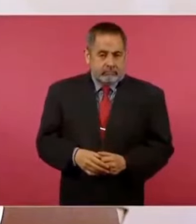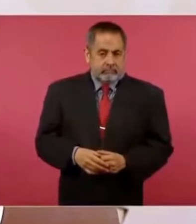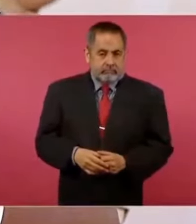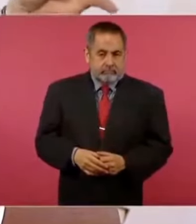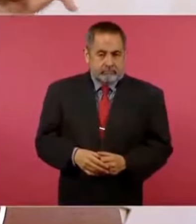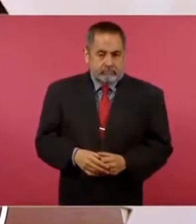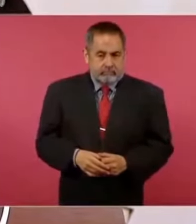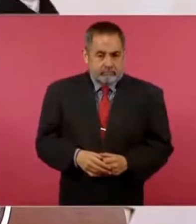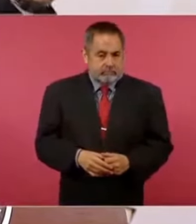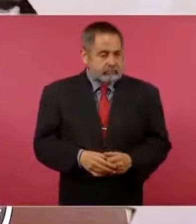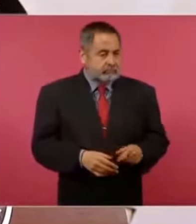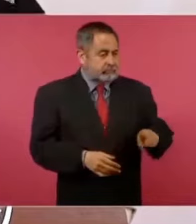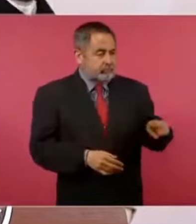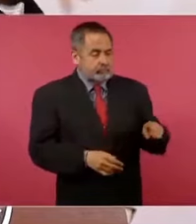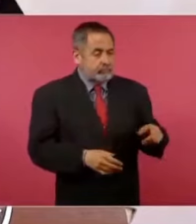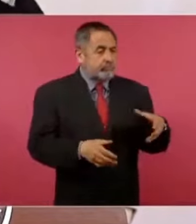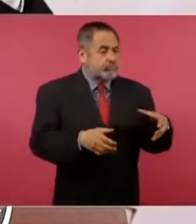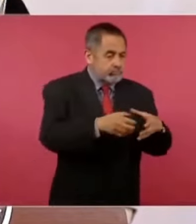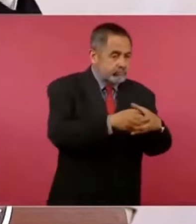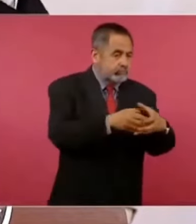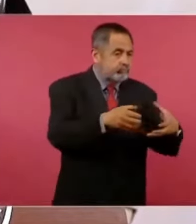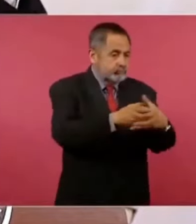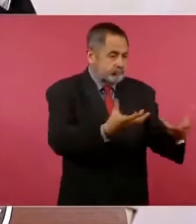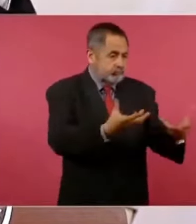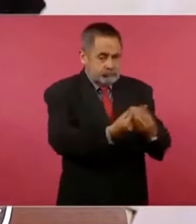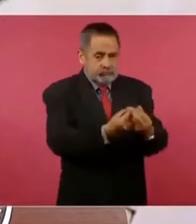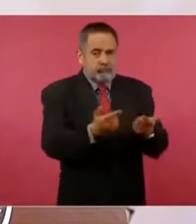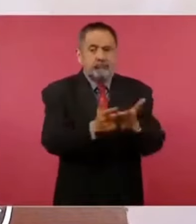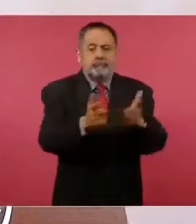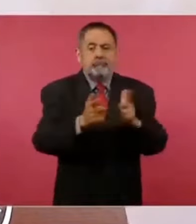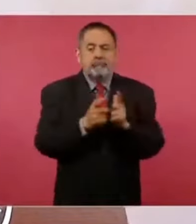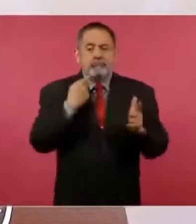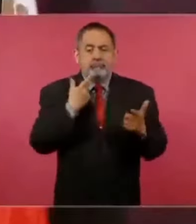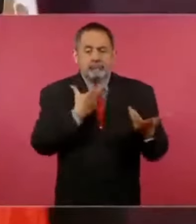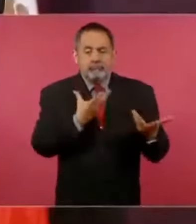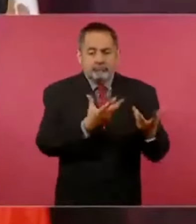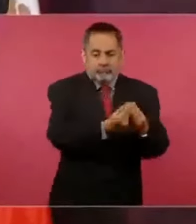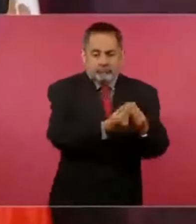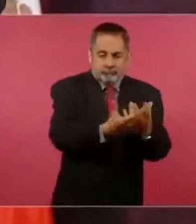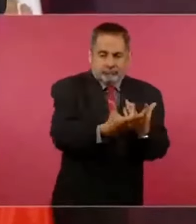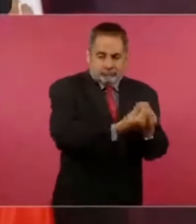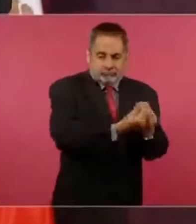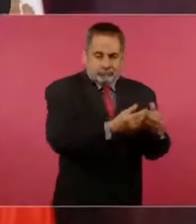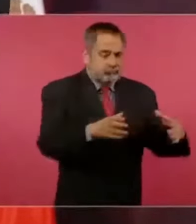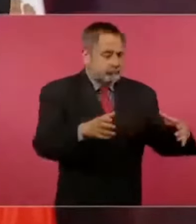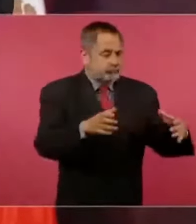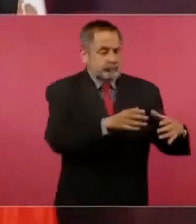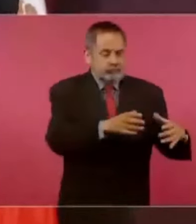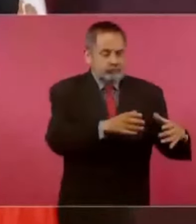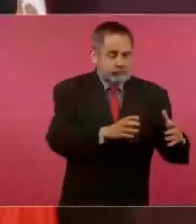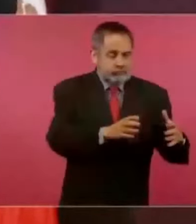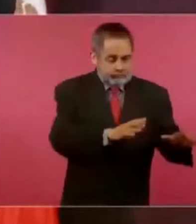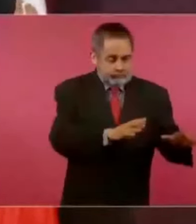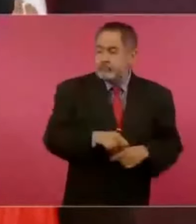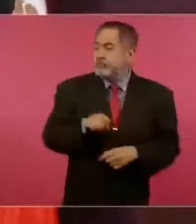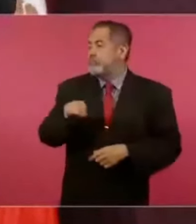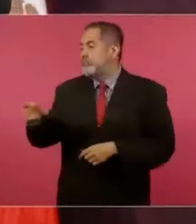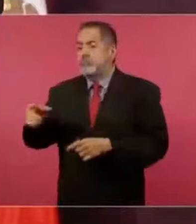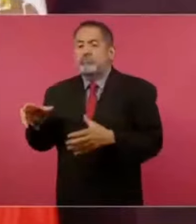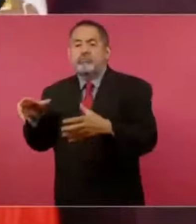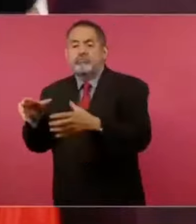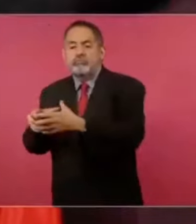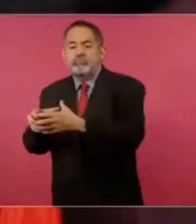pudiese la coalición que está apoyando el proceso de transformación en México